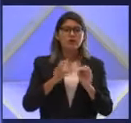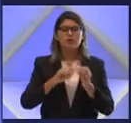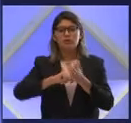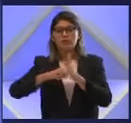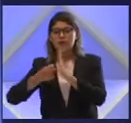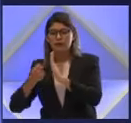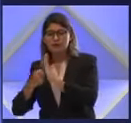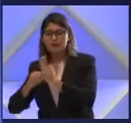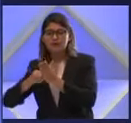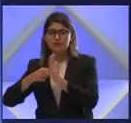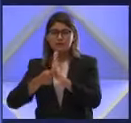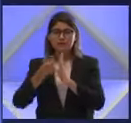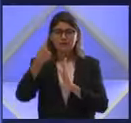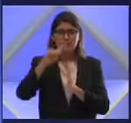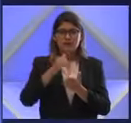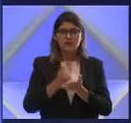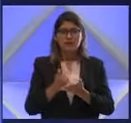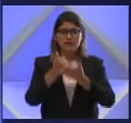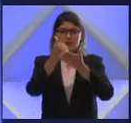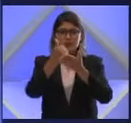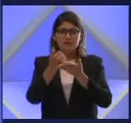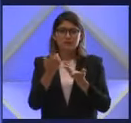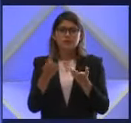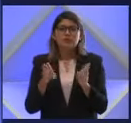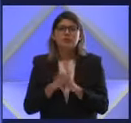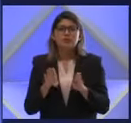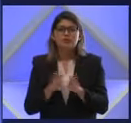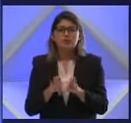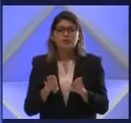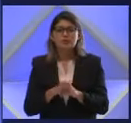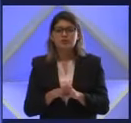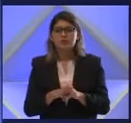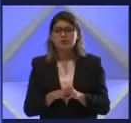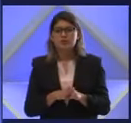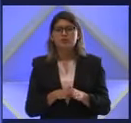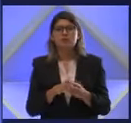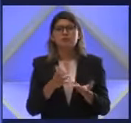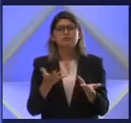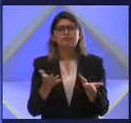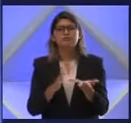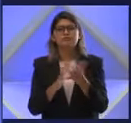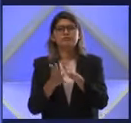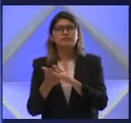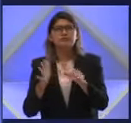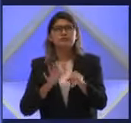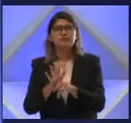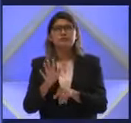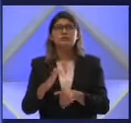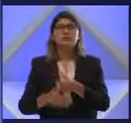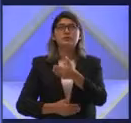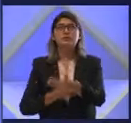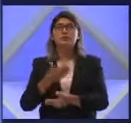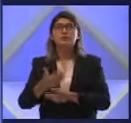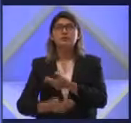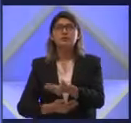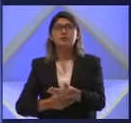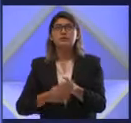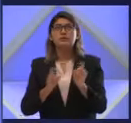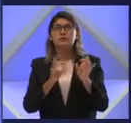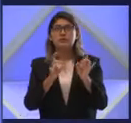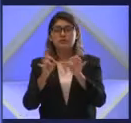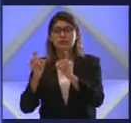actualmente nos permitan sacar de una forma razonable cuál es el impacto de poner en marcha varias